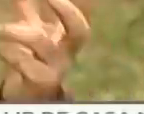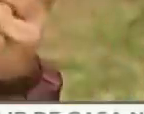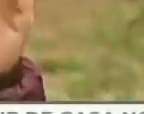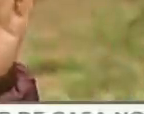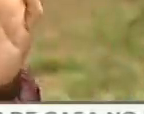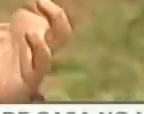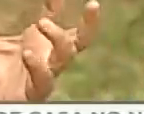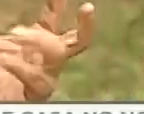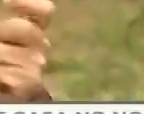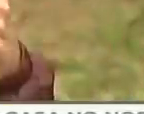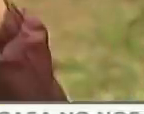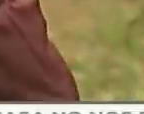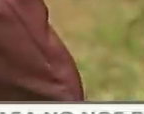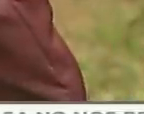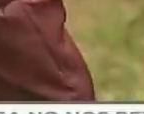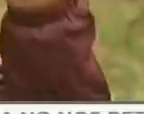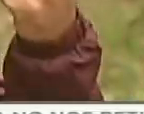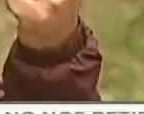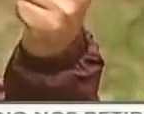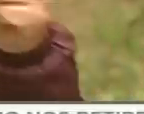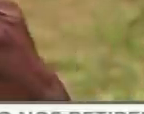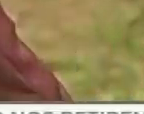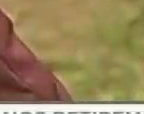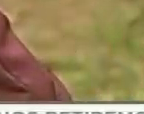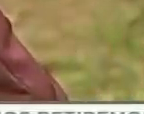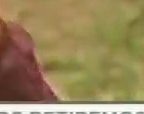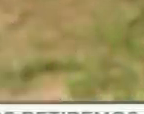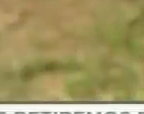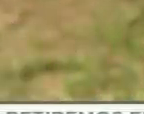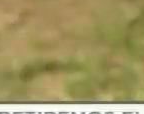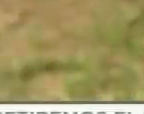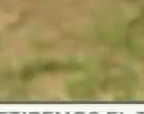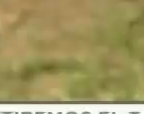sonido, según el cual la clave que era